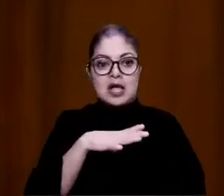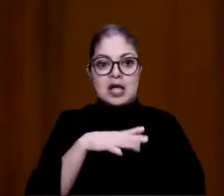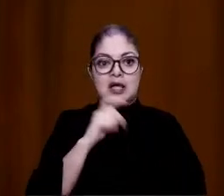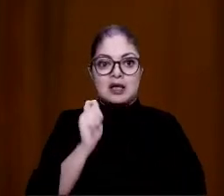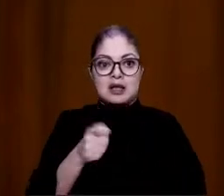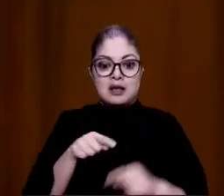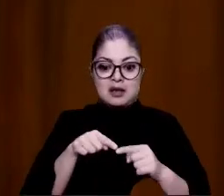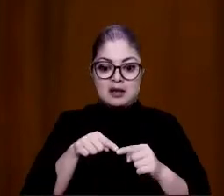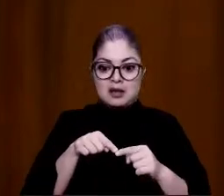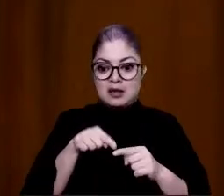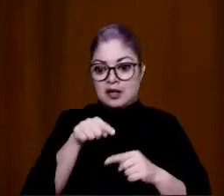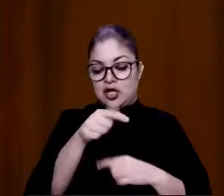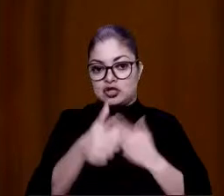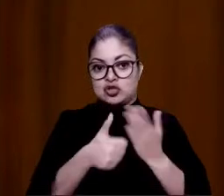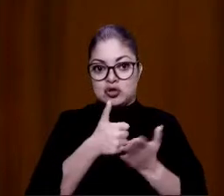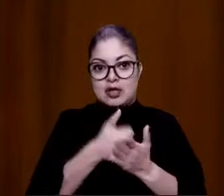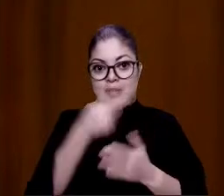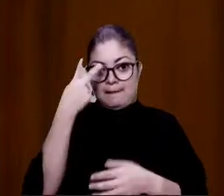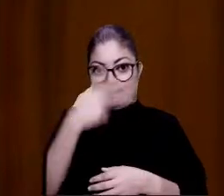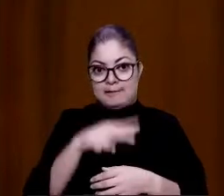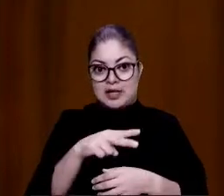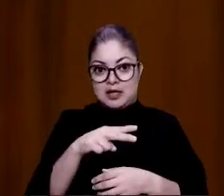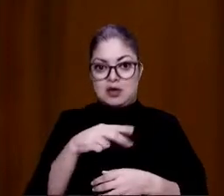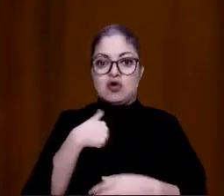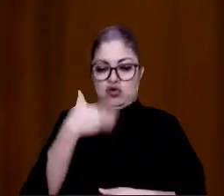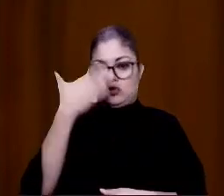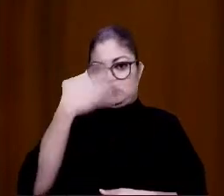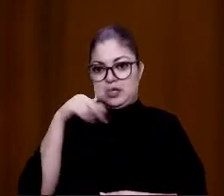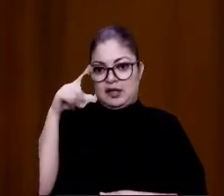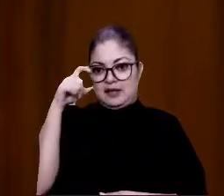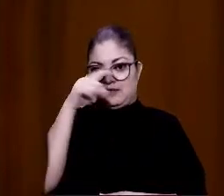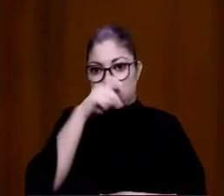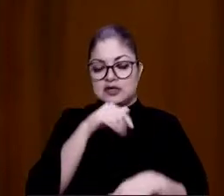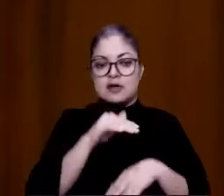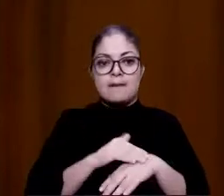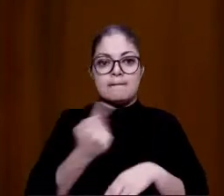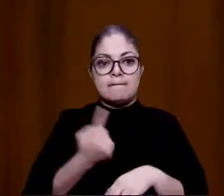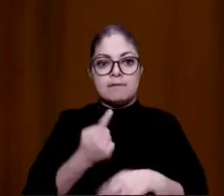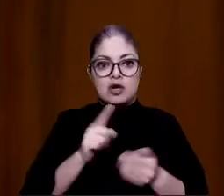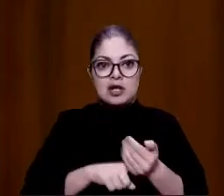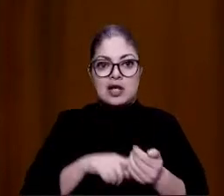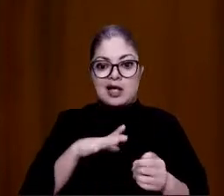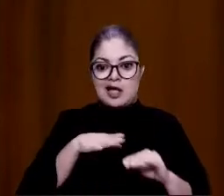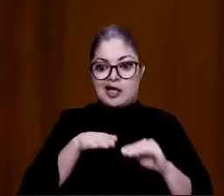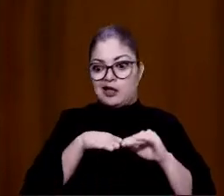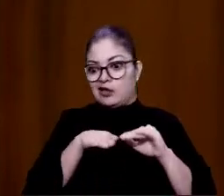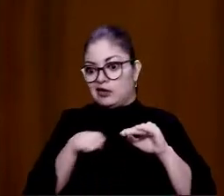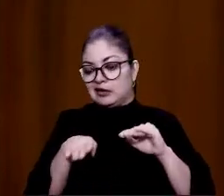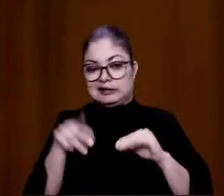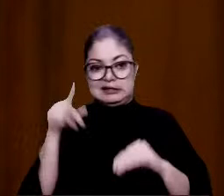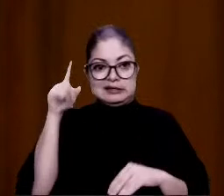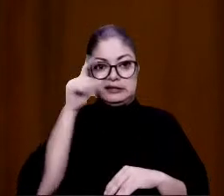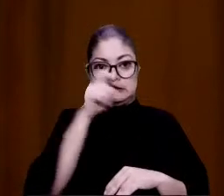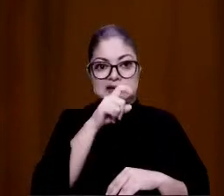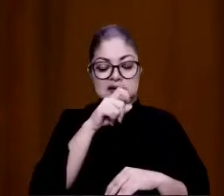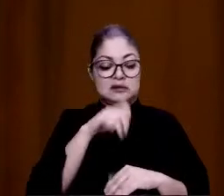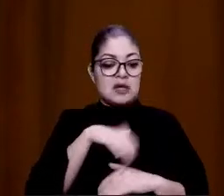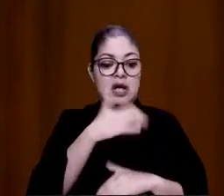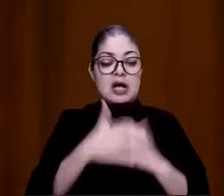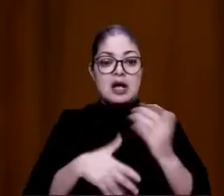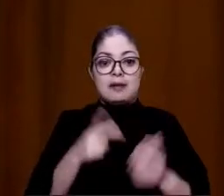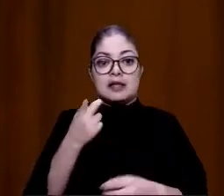tramo de la Ciudad de México, que es muy complicado, lo entiendo, porque tiene unas pendientes bastante complicadas, se acaba en diciembre